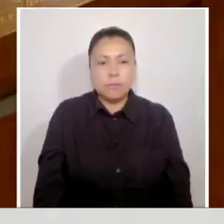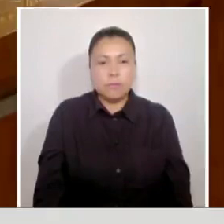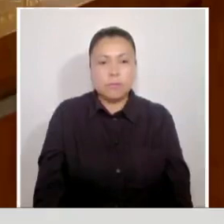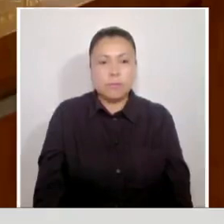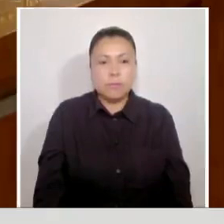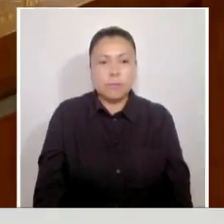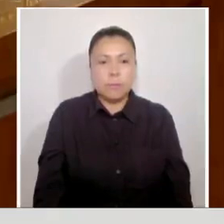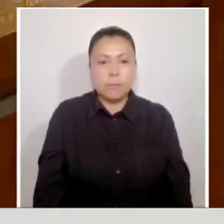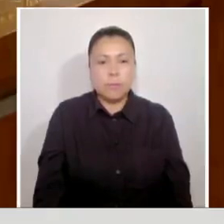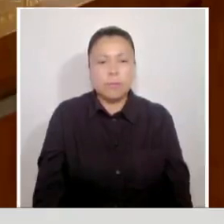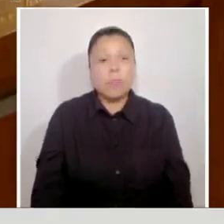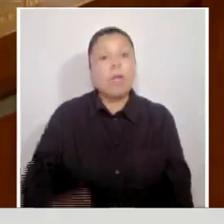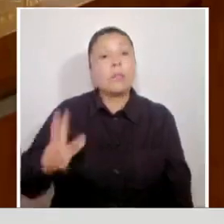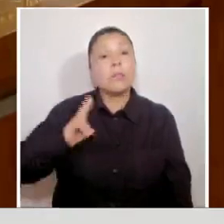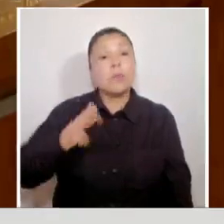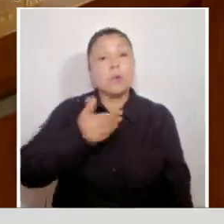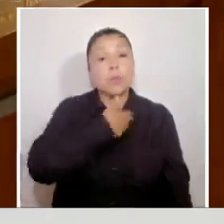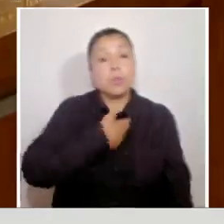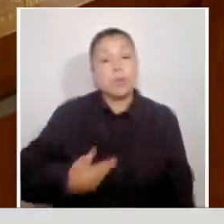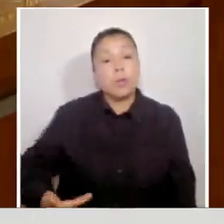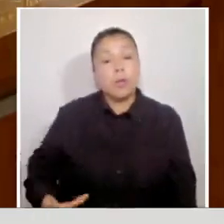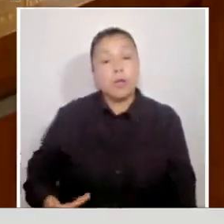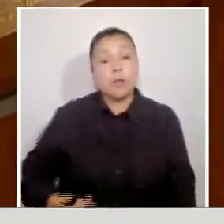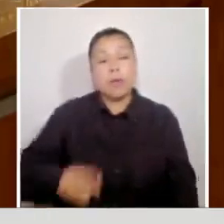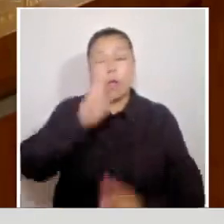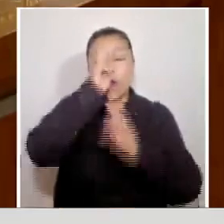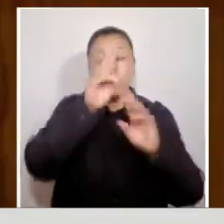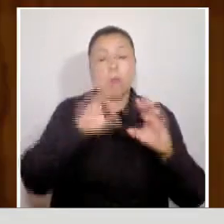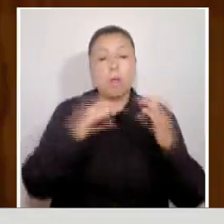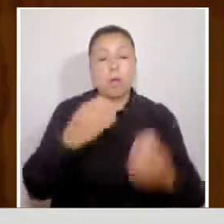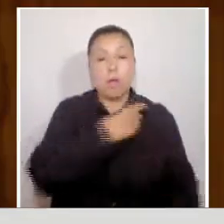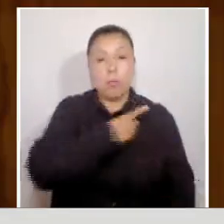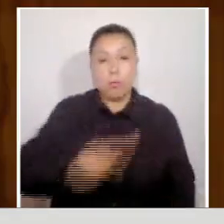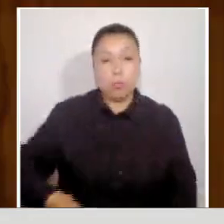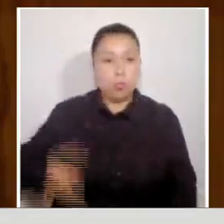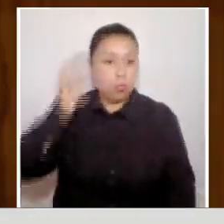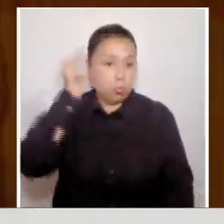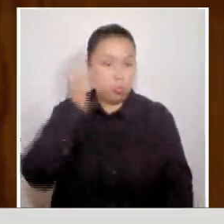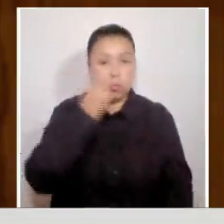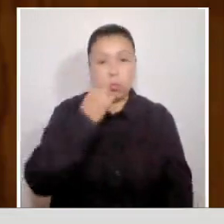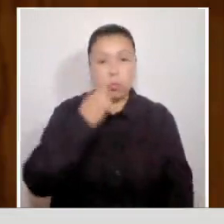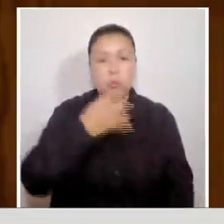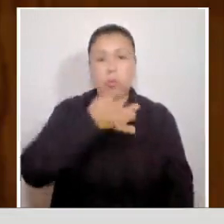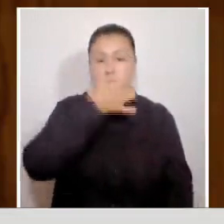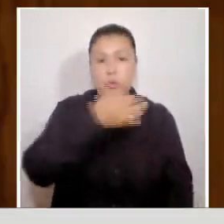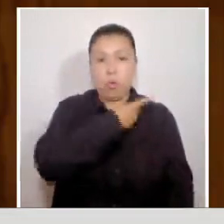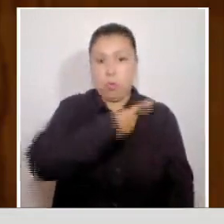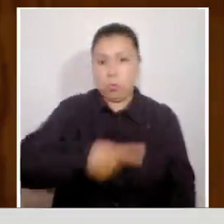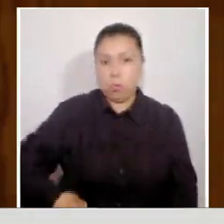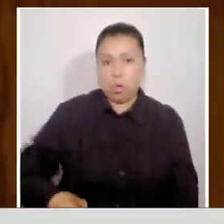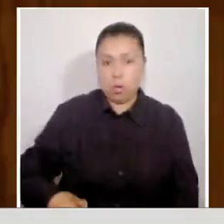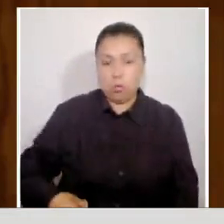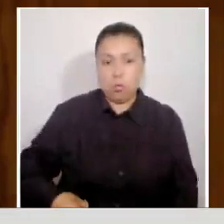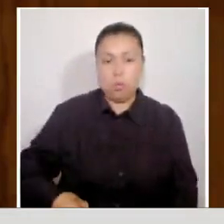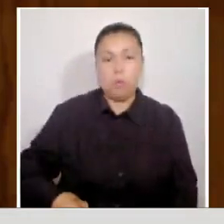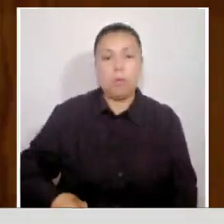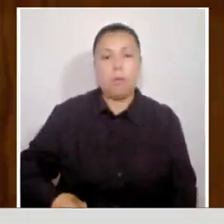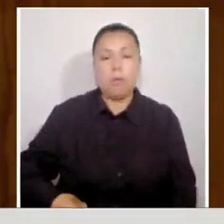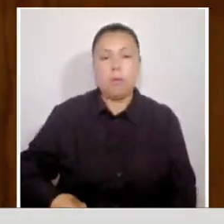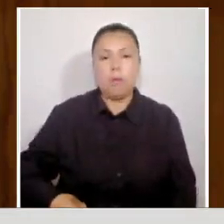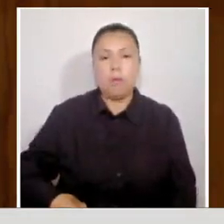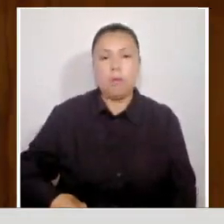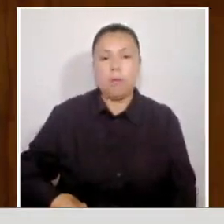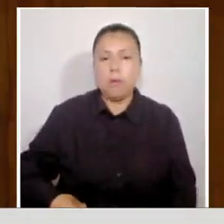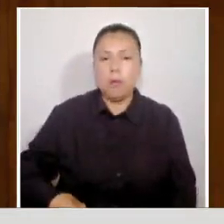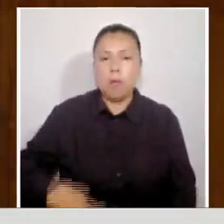señor presidente honorables diputadas y diputados como diputado y cultor de artes marciales del